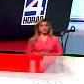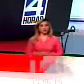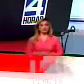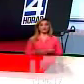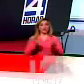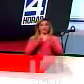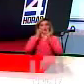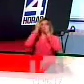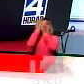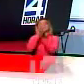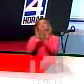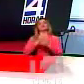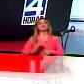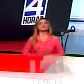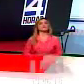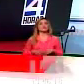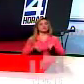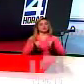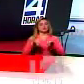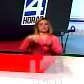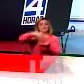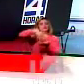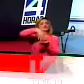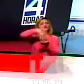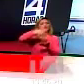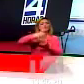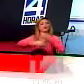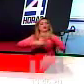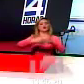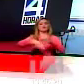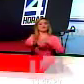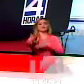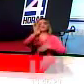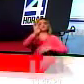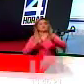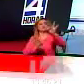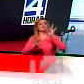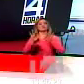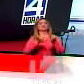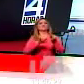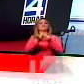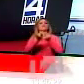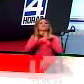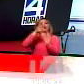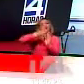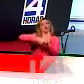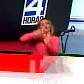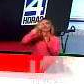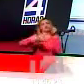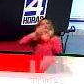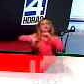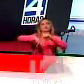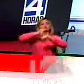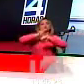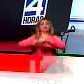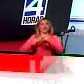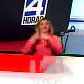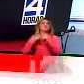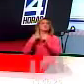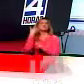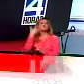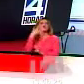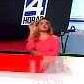Estamos de regreso con más información. Persisten los cuestionamientos al proceso de selección de jueces de la Corte Nacional, inicialmente previsto para enero del